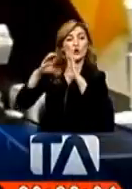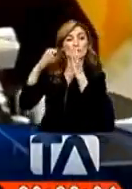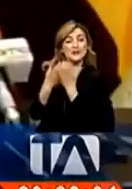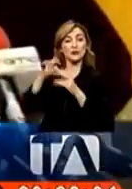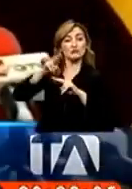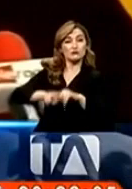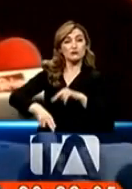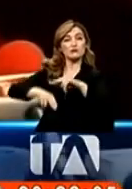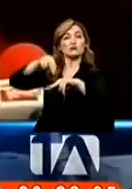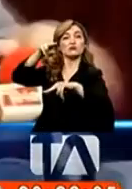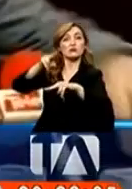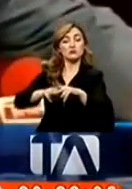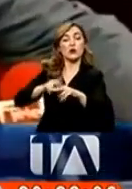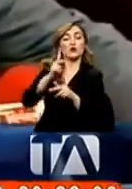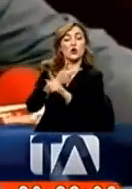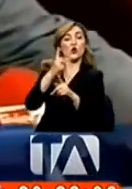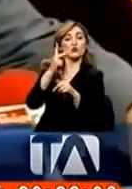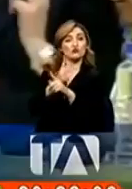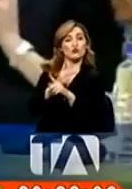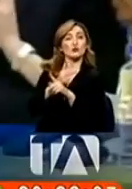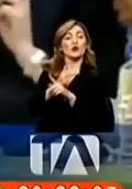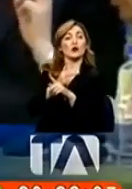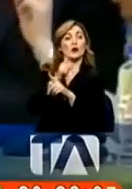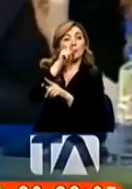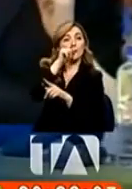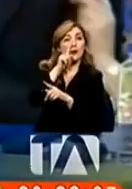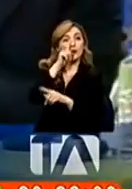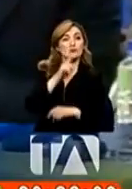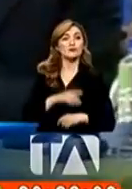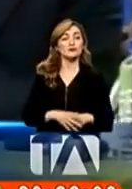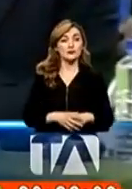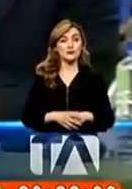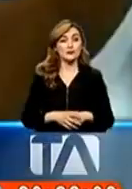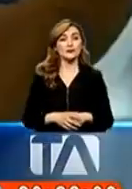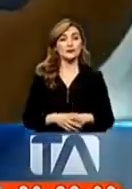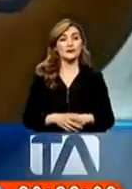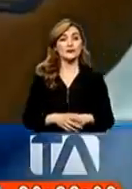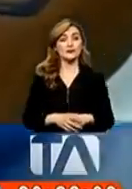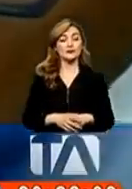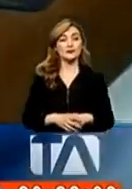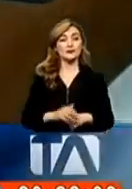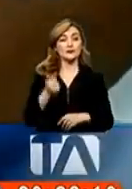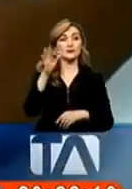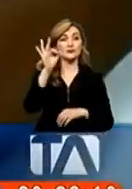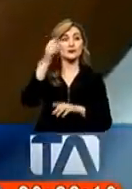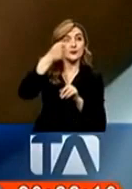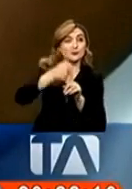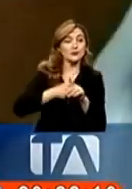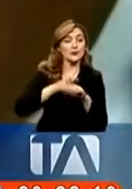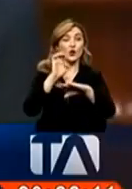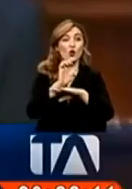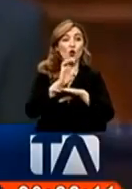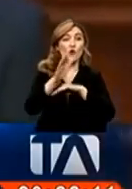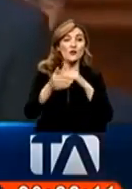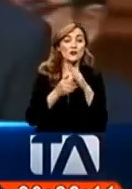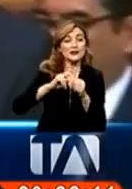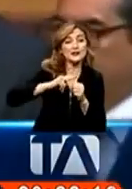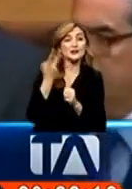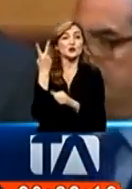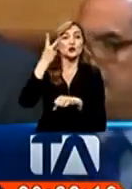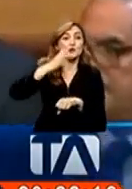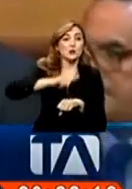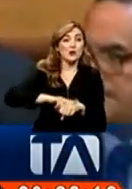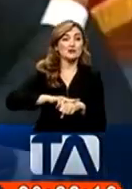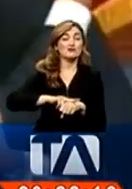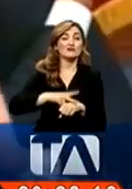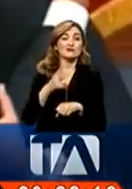la Reconstrucción y Reactivación Productiva y del Empleo. Y es así como en apenas 19 meses, Ecuador vuelve por segunda ocasión